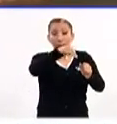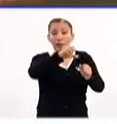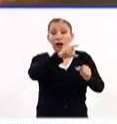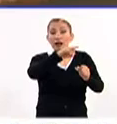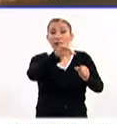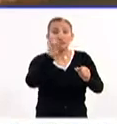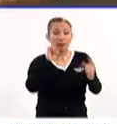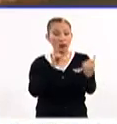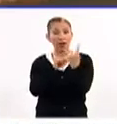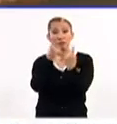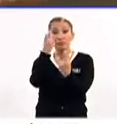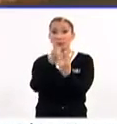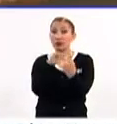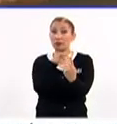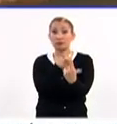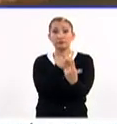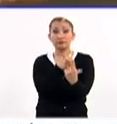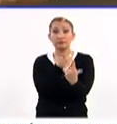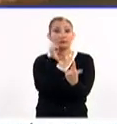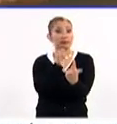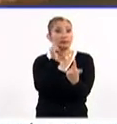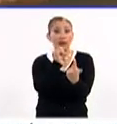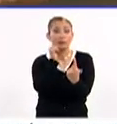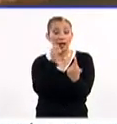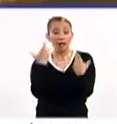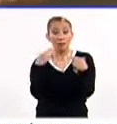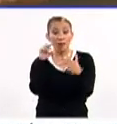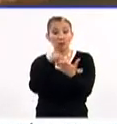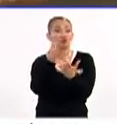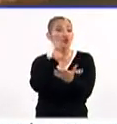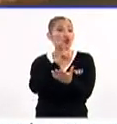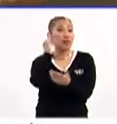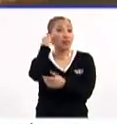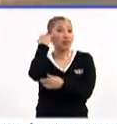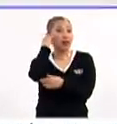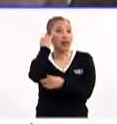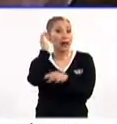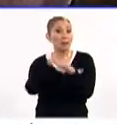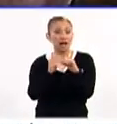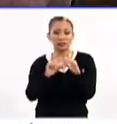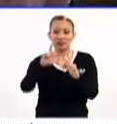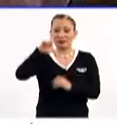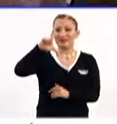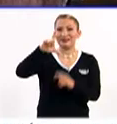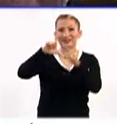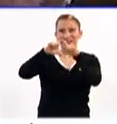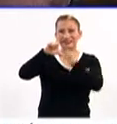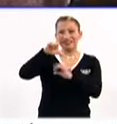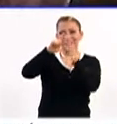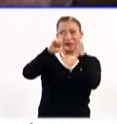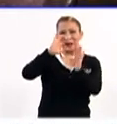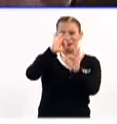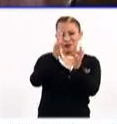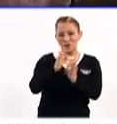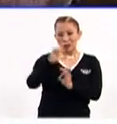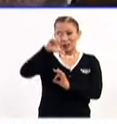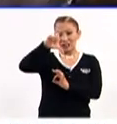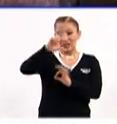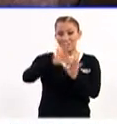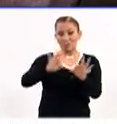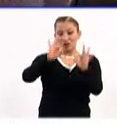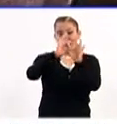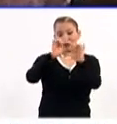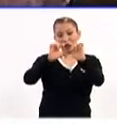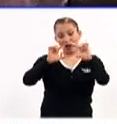aparece como una figura central y siempre se le representa a la mujer indígena más grande, en una figura más grande y más